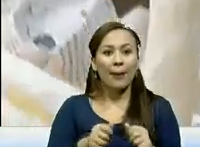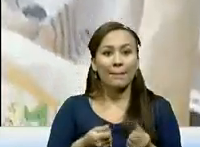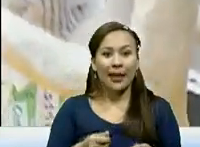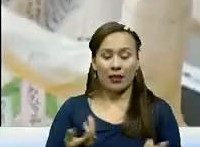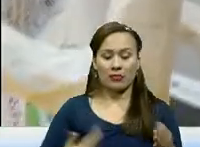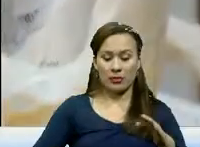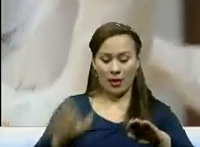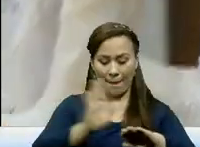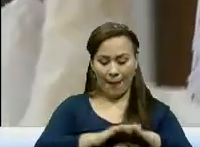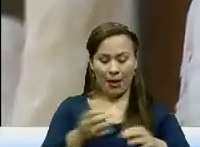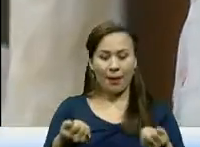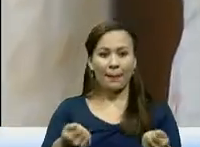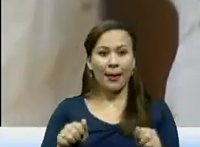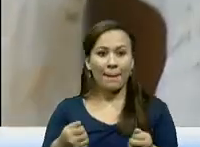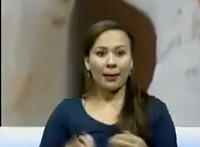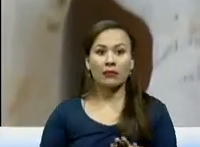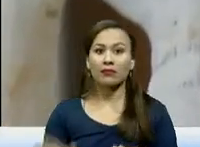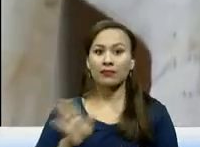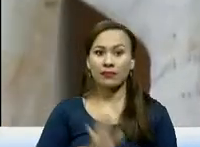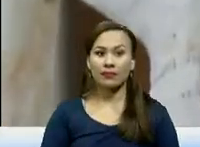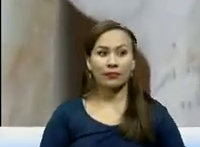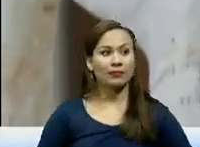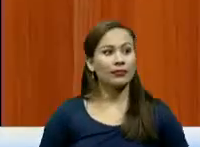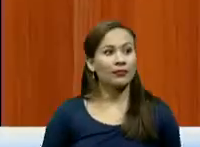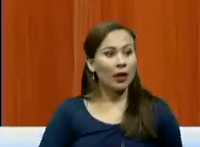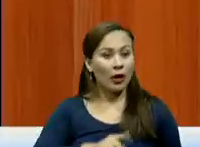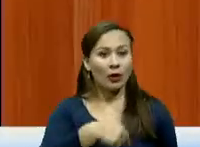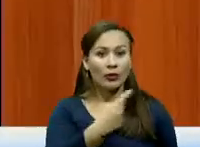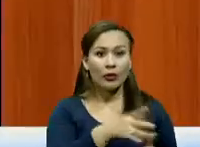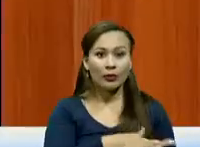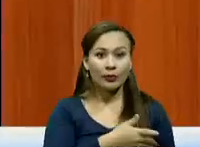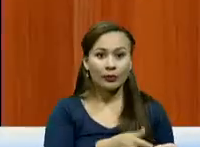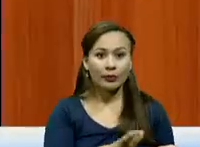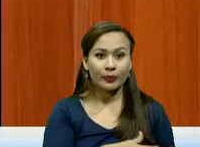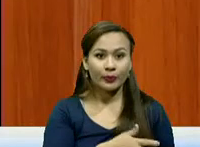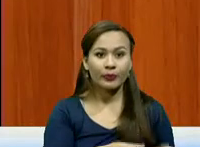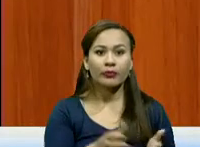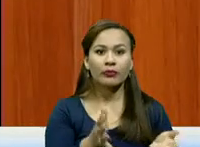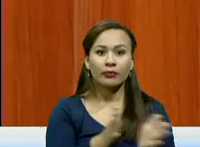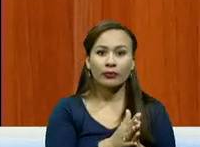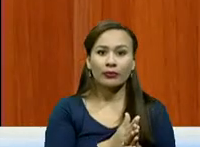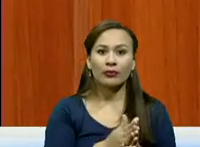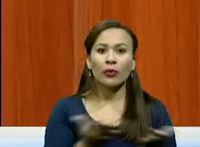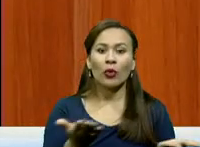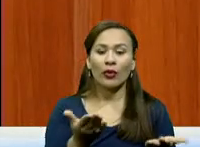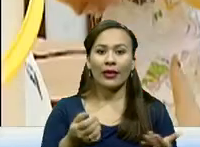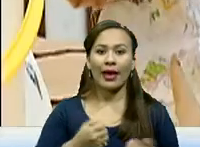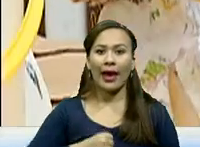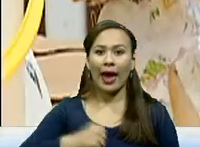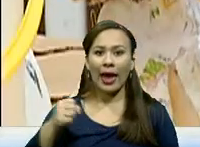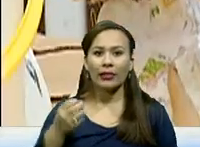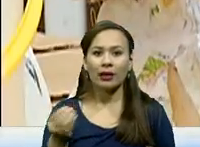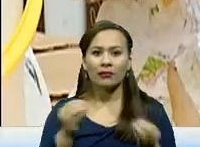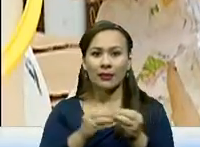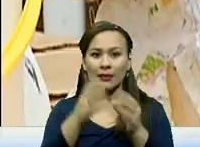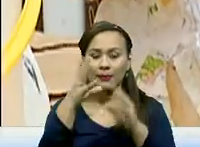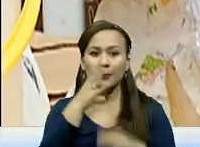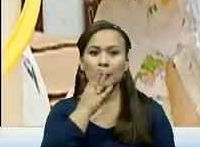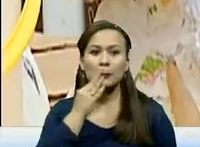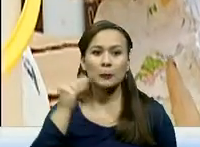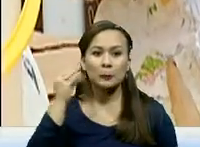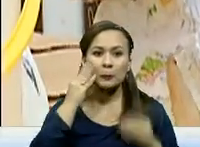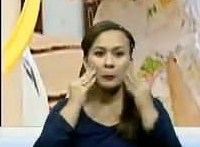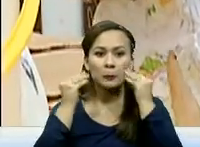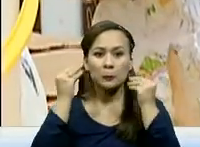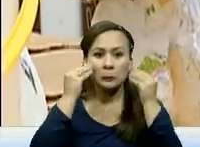papel o capa sobre capa, sí, y el papel maché, es decir, una masa de papel con el cual ganamos los relieves. Y estimamos que la elaboración de